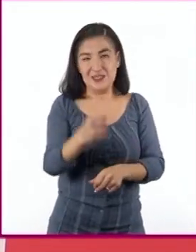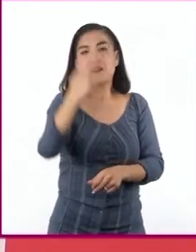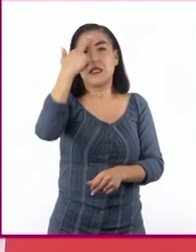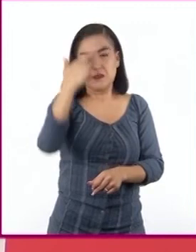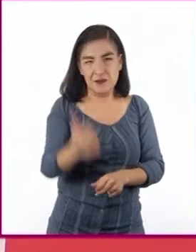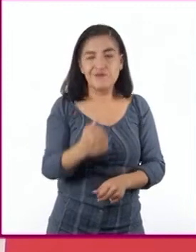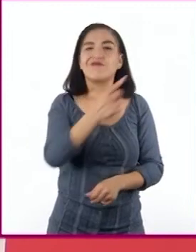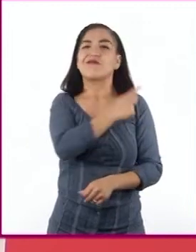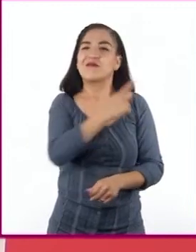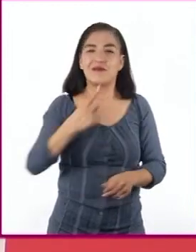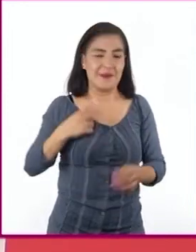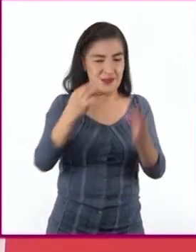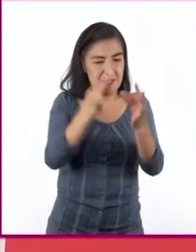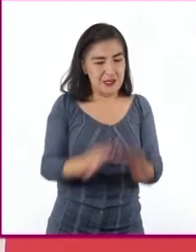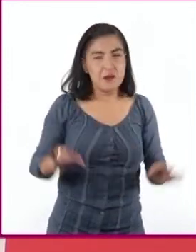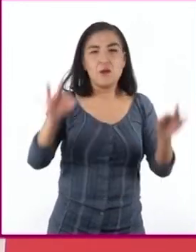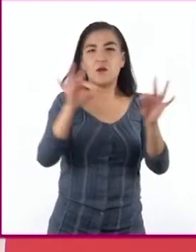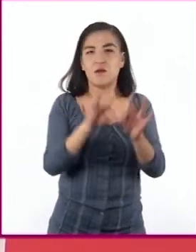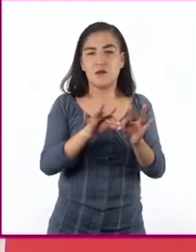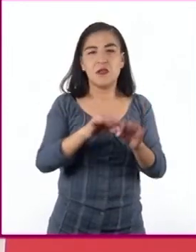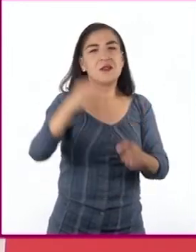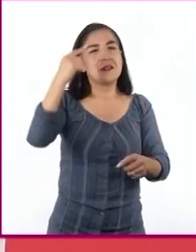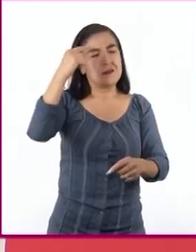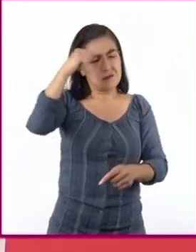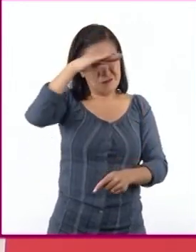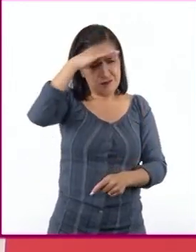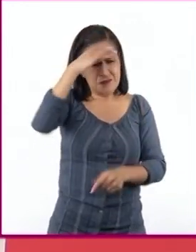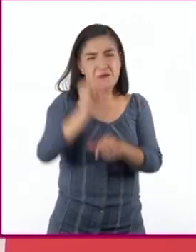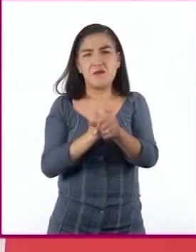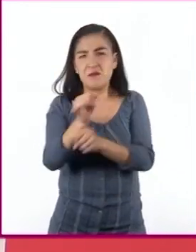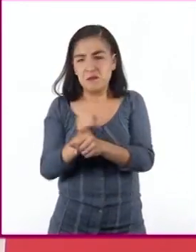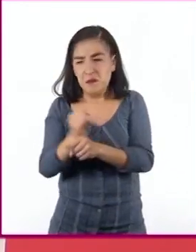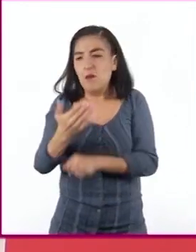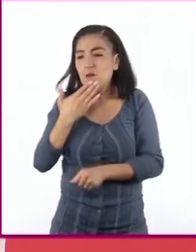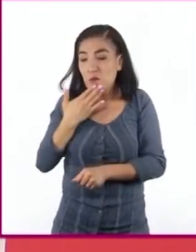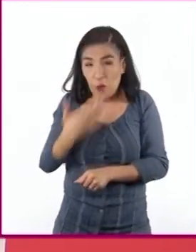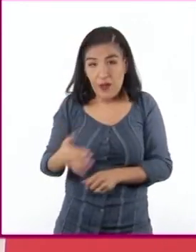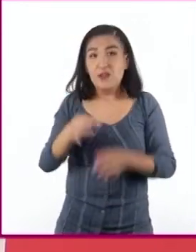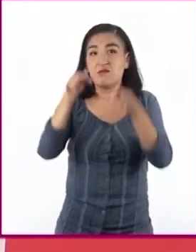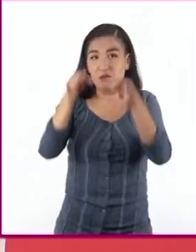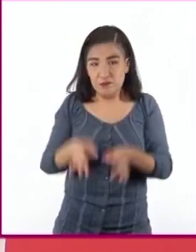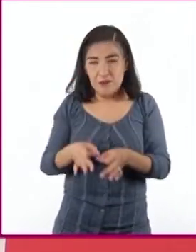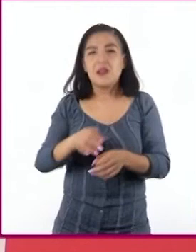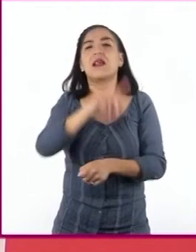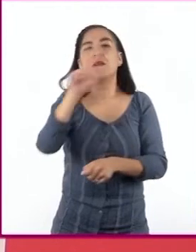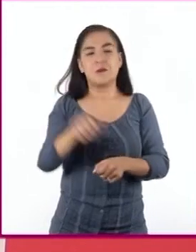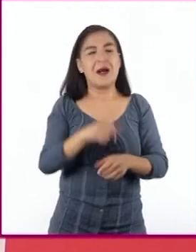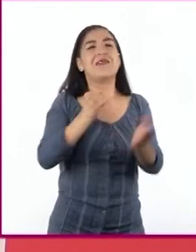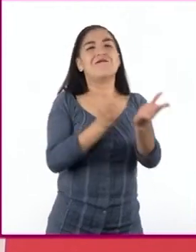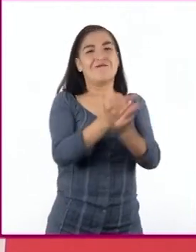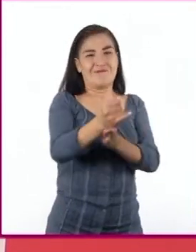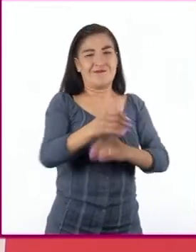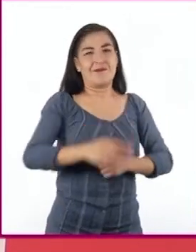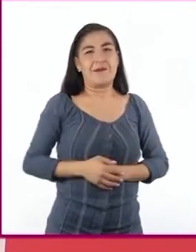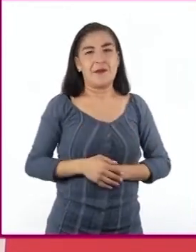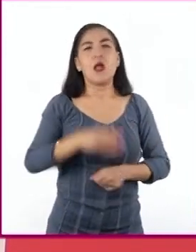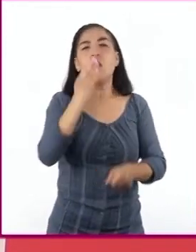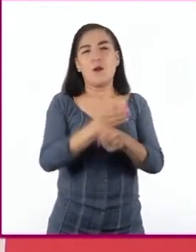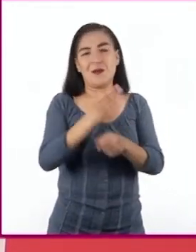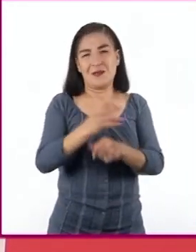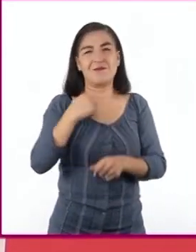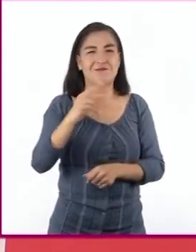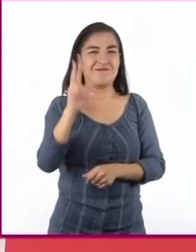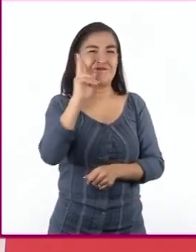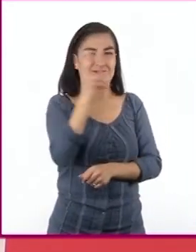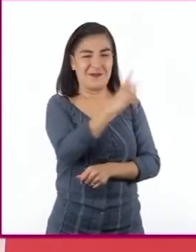la importancia de tener una postura crítica. Ahora, les invito a escuchar a Frida, una estudiante